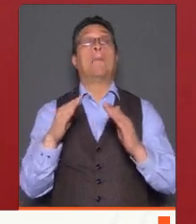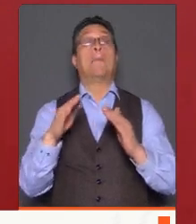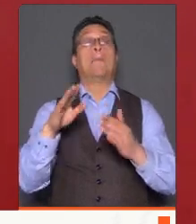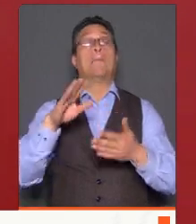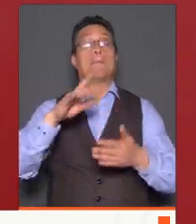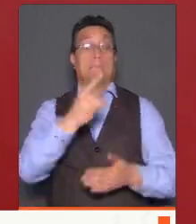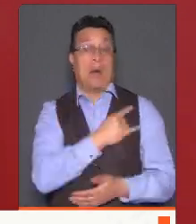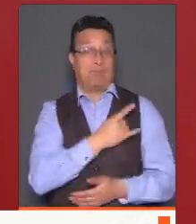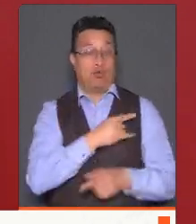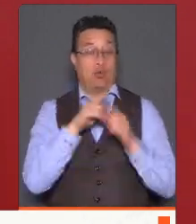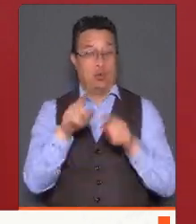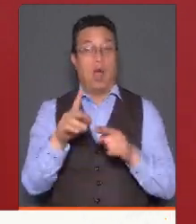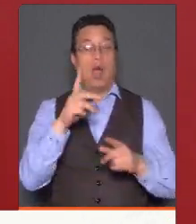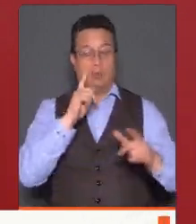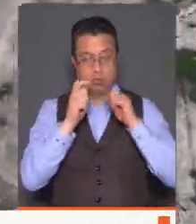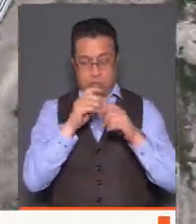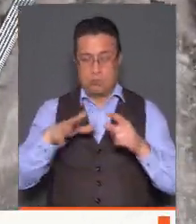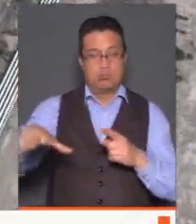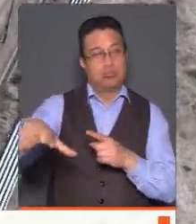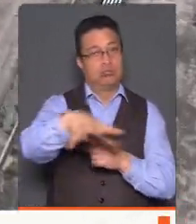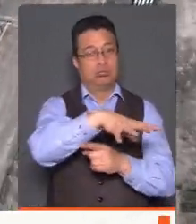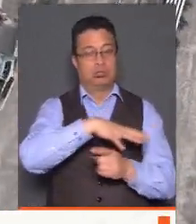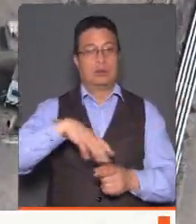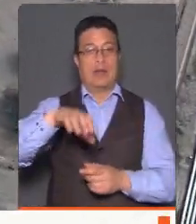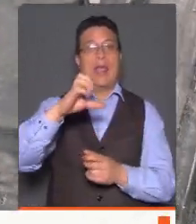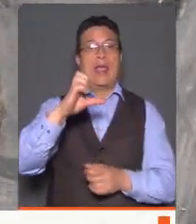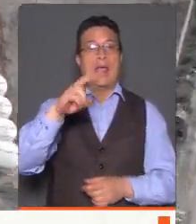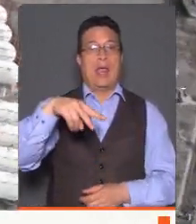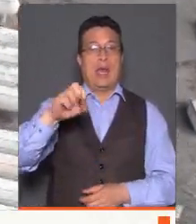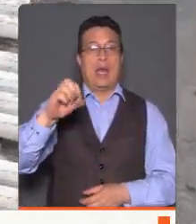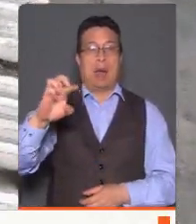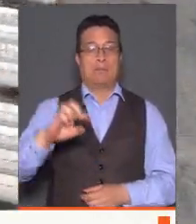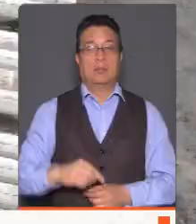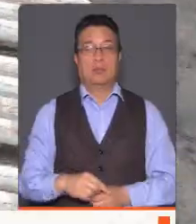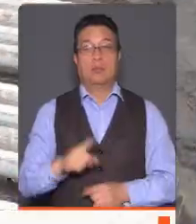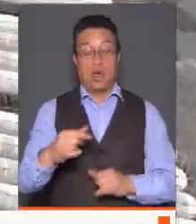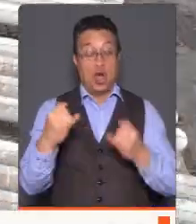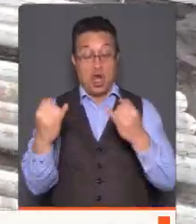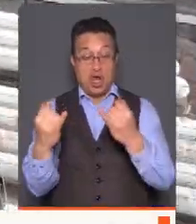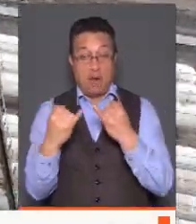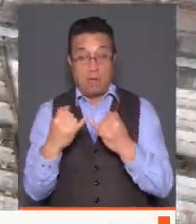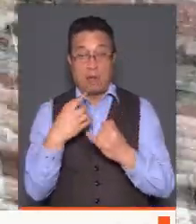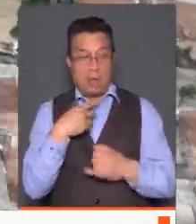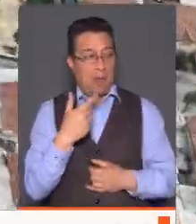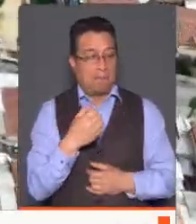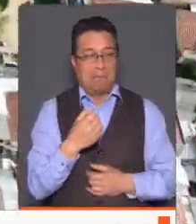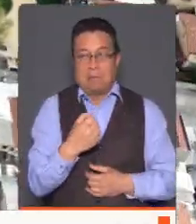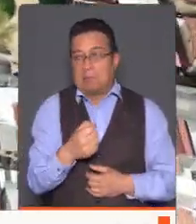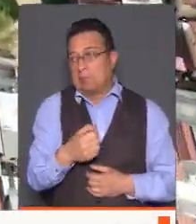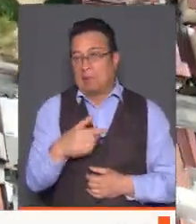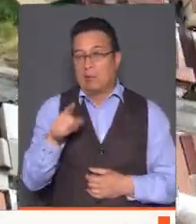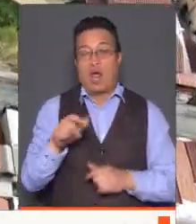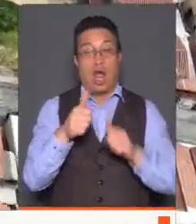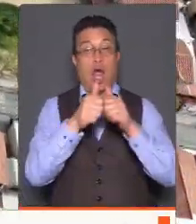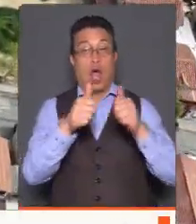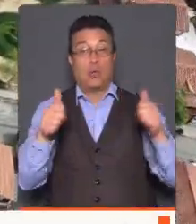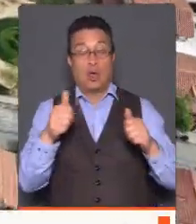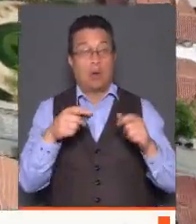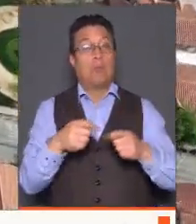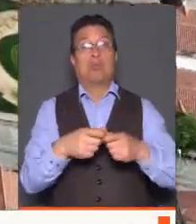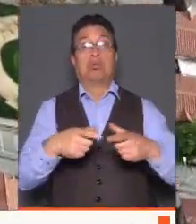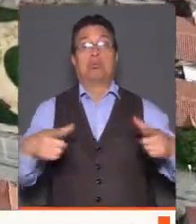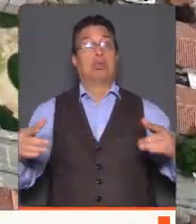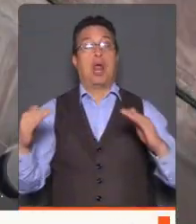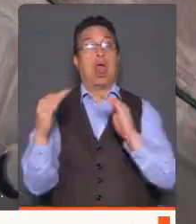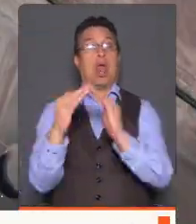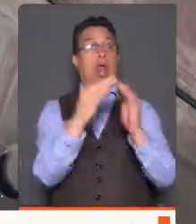que existe alrededor de los estanques de ENAP. Al ignorar el informe encargado por ENAP, ninguna autoridad detuvo el crecimiento habitacional